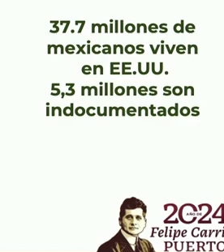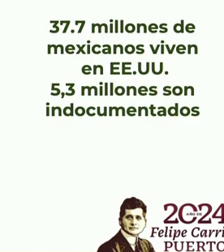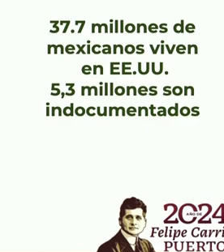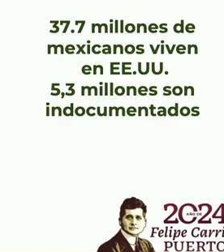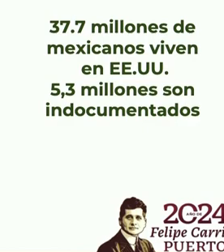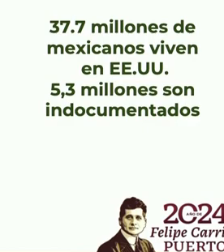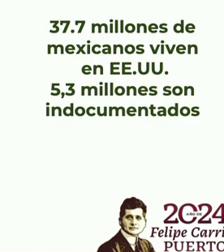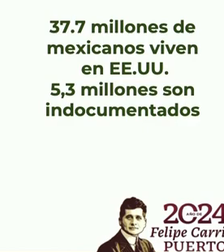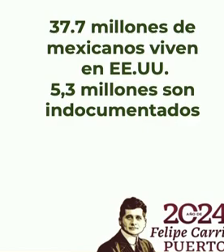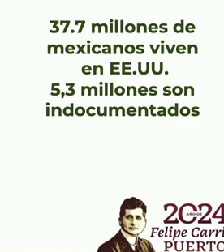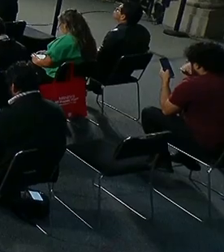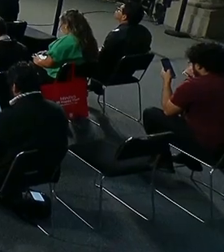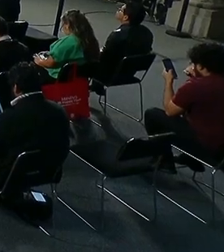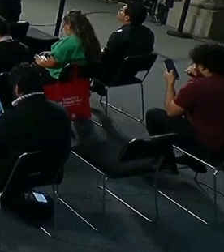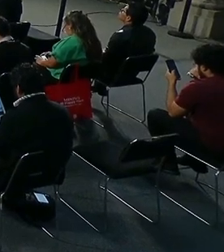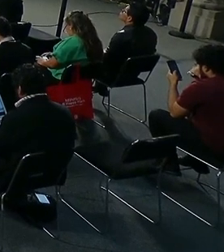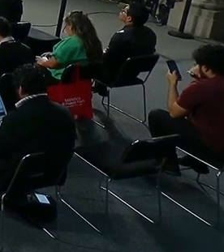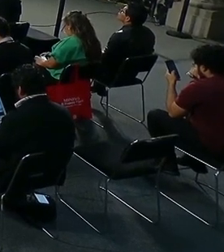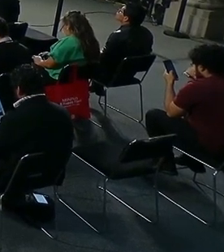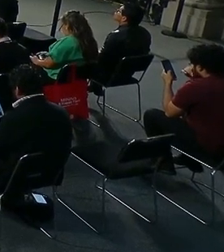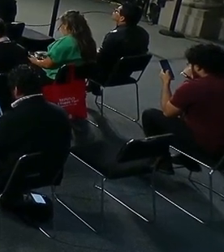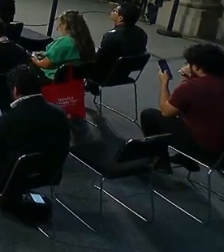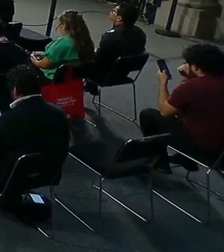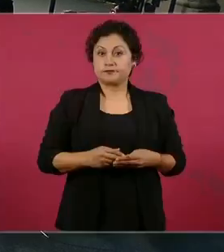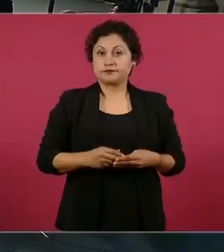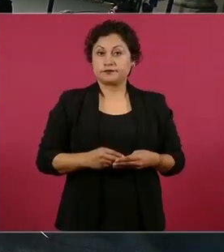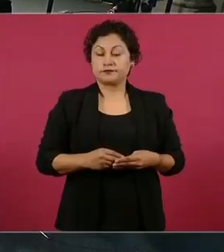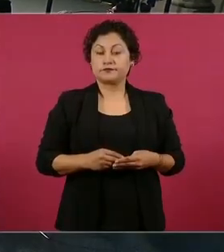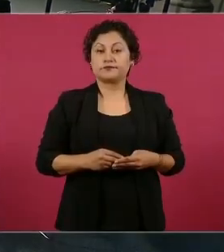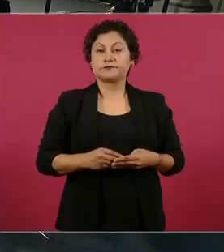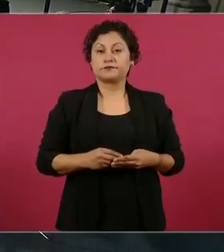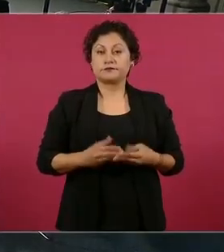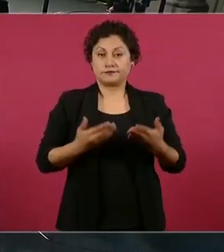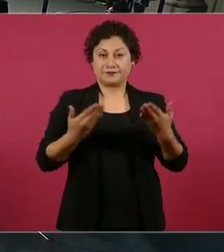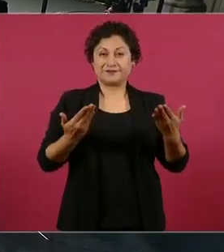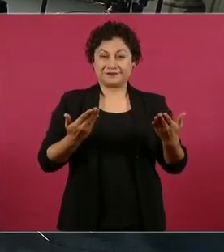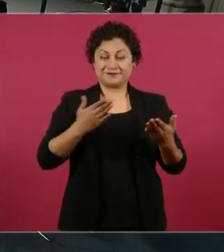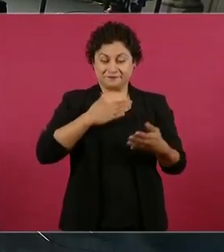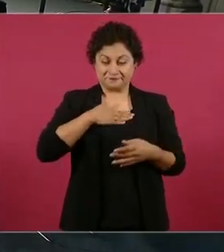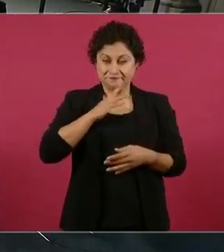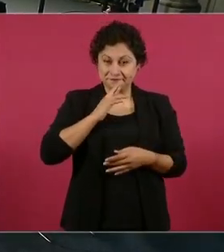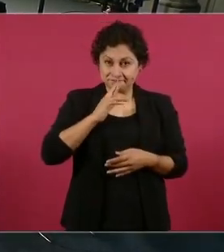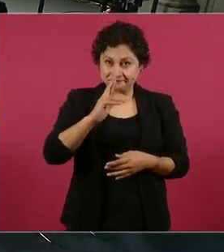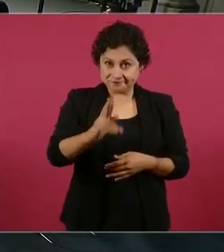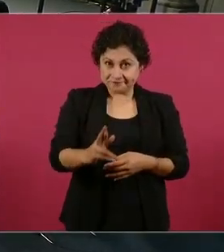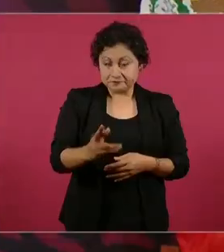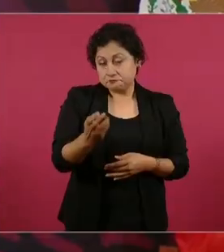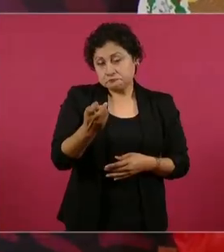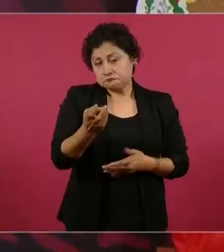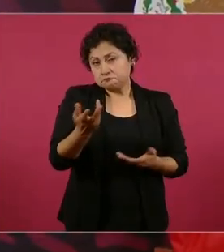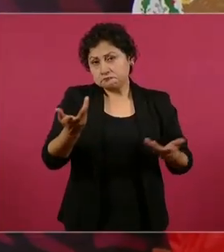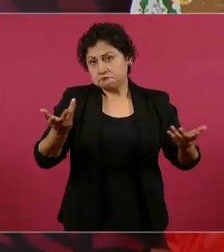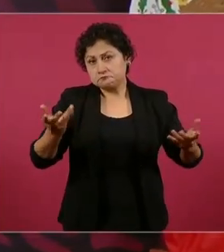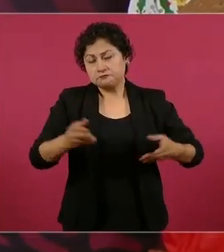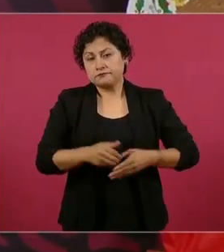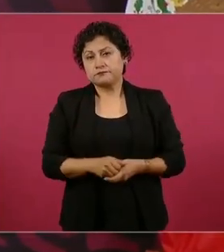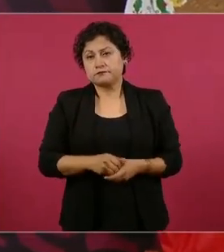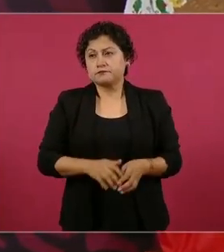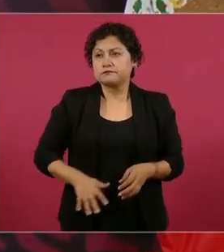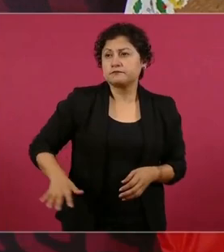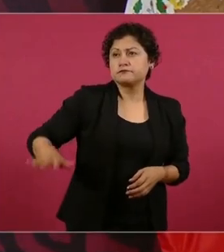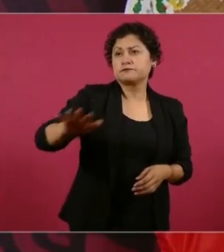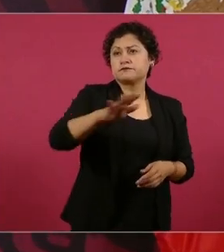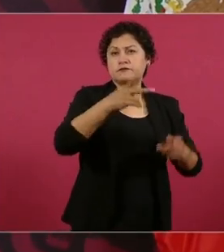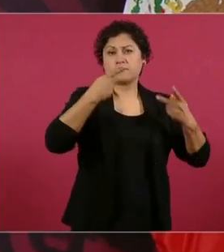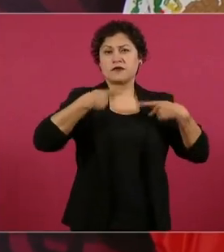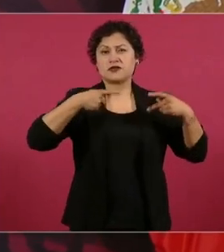Entonces, contestando tu pregunta, ¿no? Es eso. La gente se siente muy